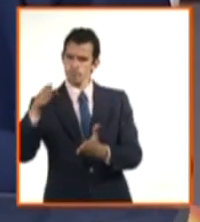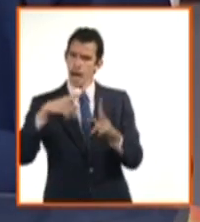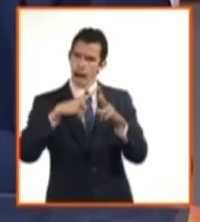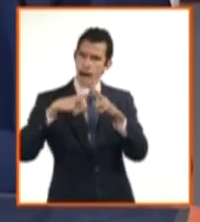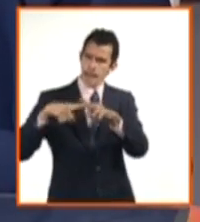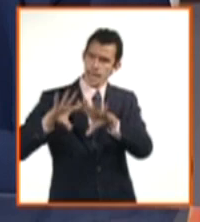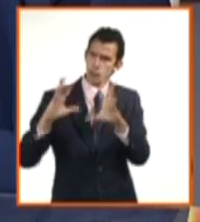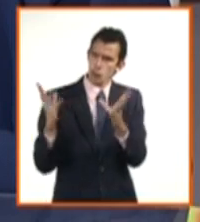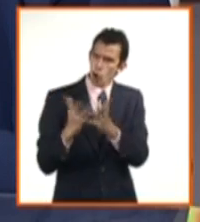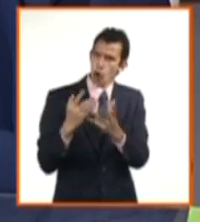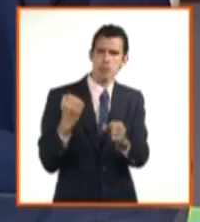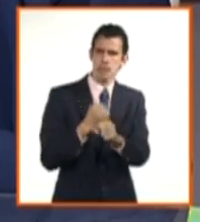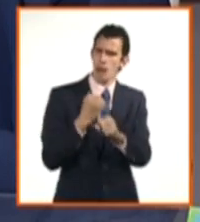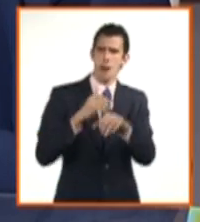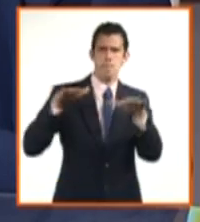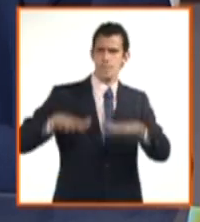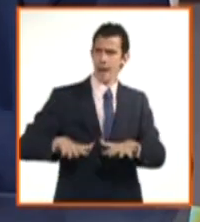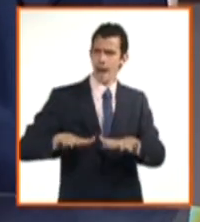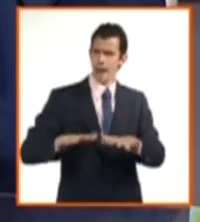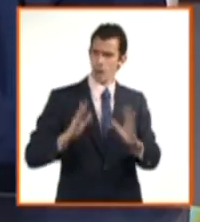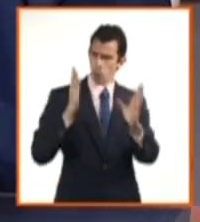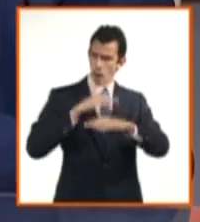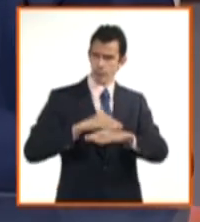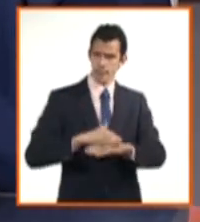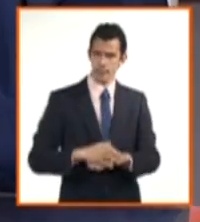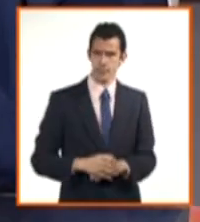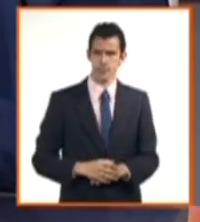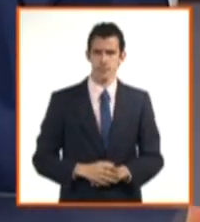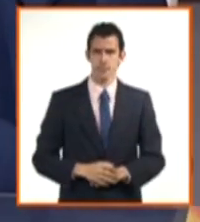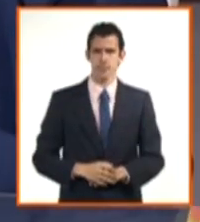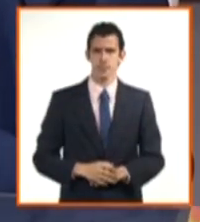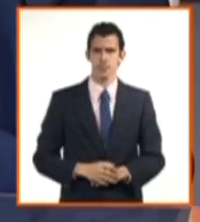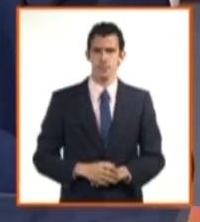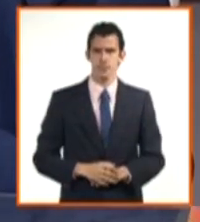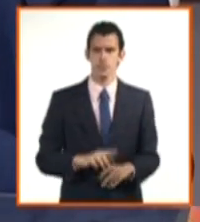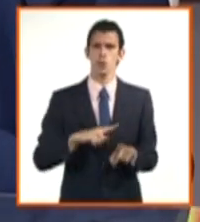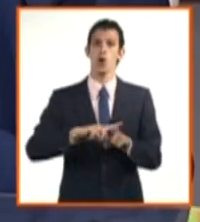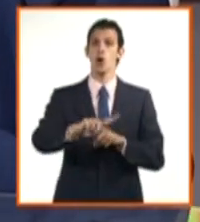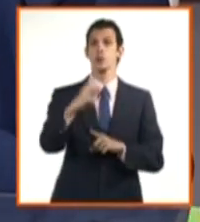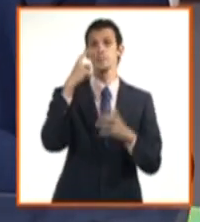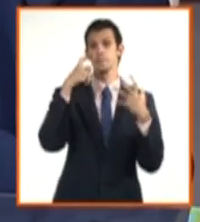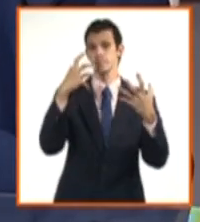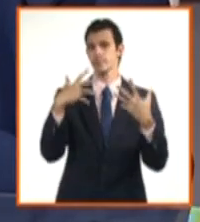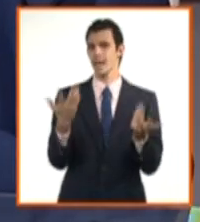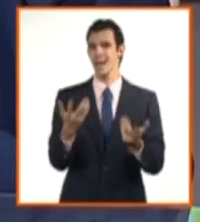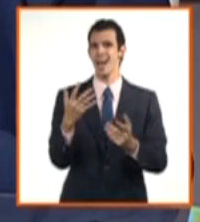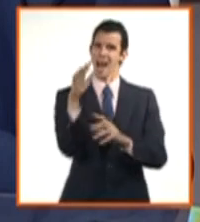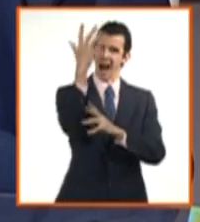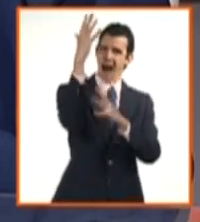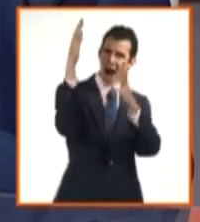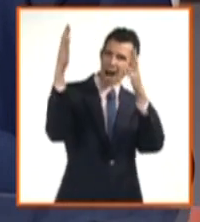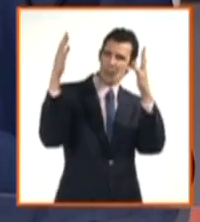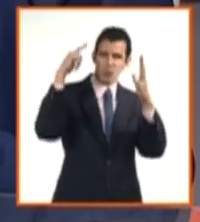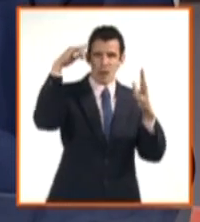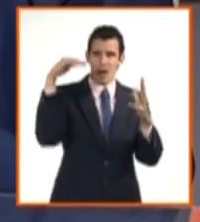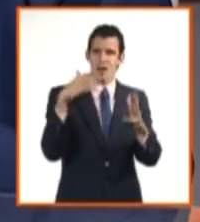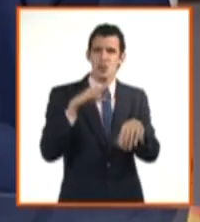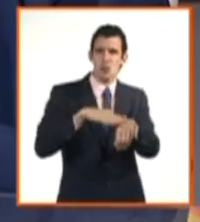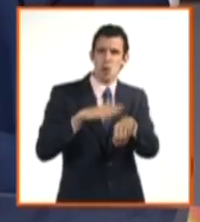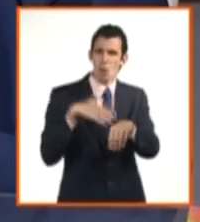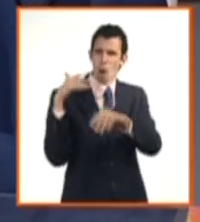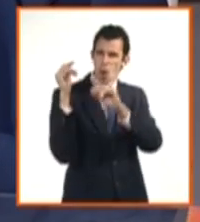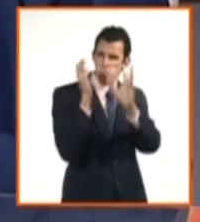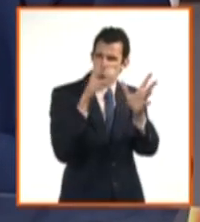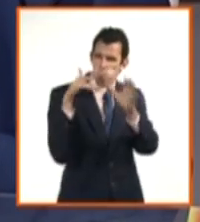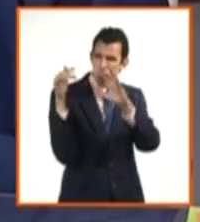en la desobstrucción de la vía a punto de partida de la caída de los árboles ahí estuvimos 88 árboles caídos en el día de